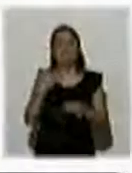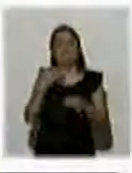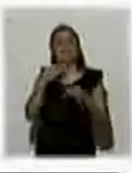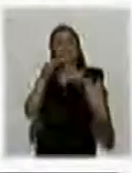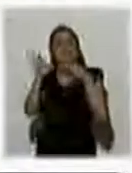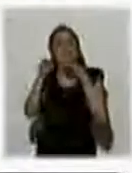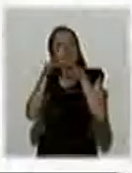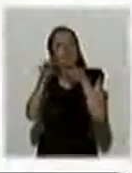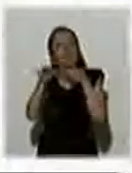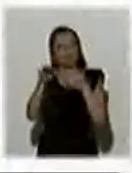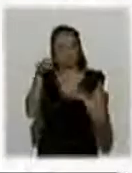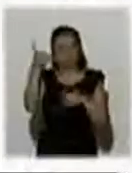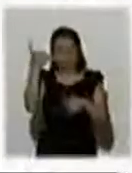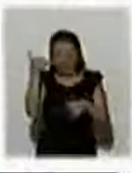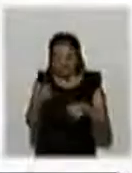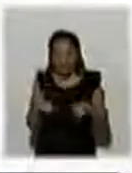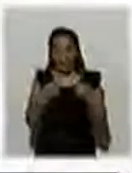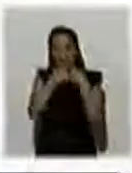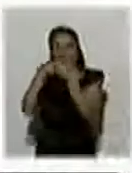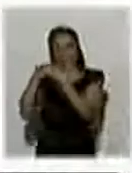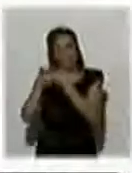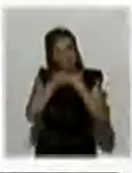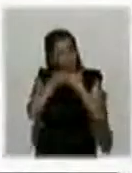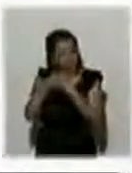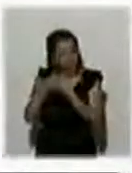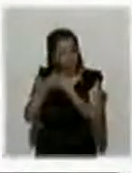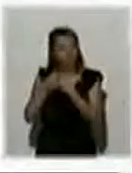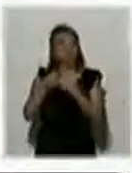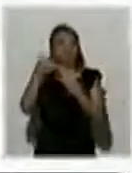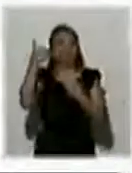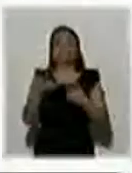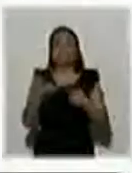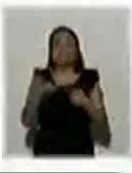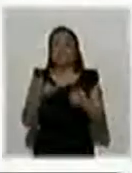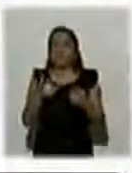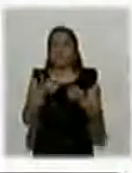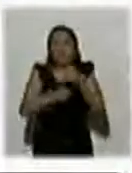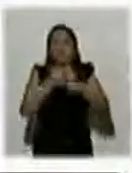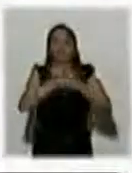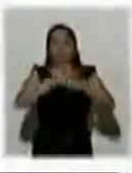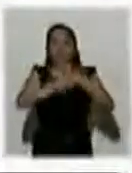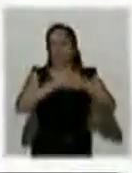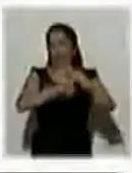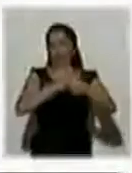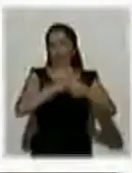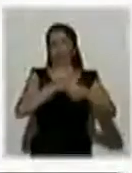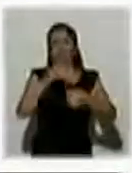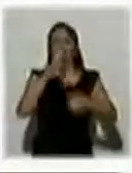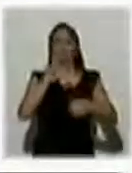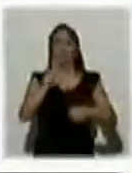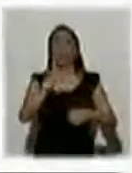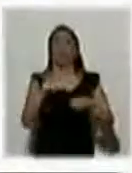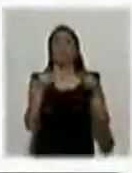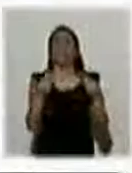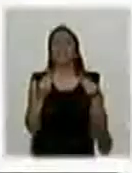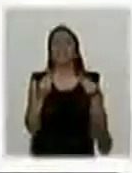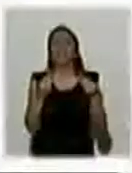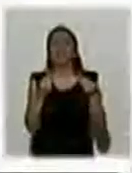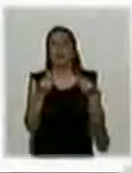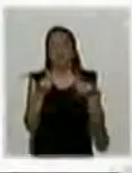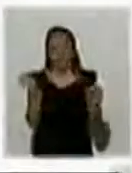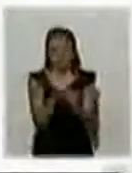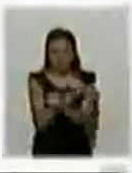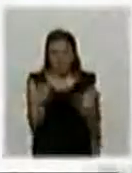y tenga un funcionamiento de los diversos bloques que permitan sancionar leyes, que permitan a su vez que, por